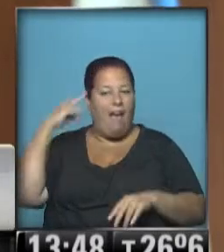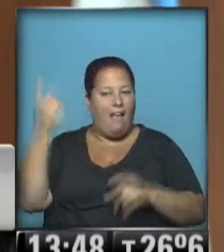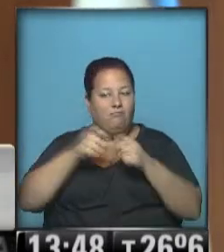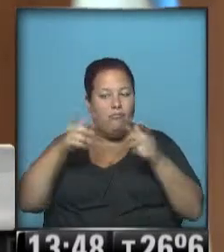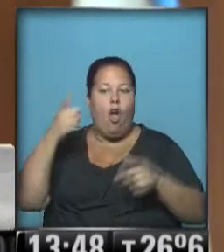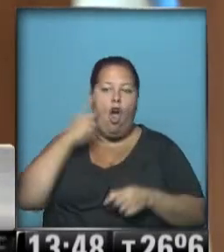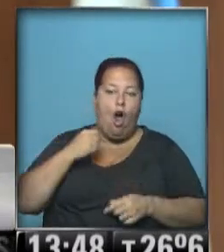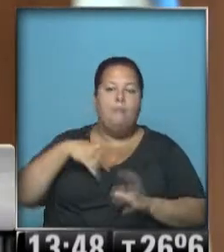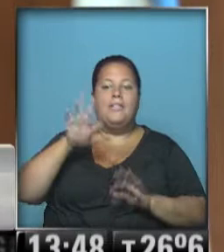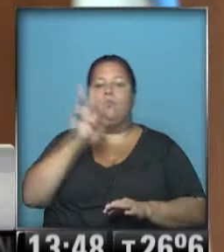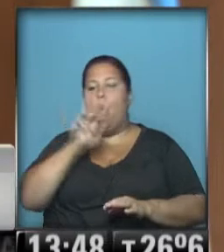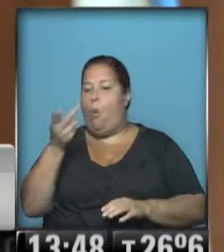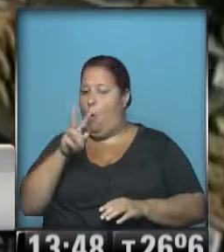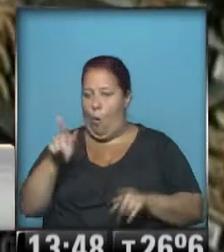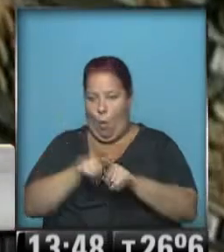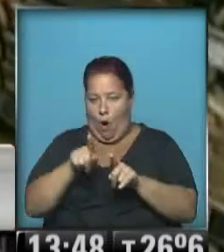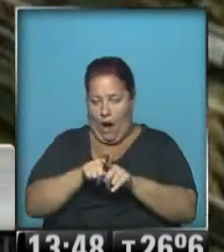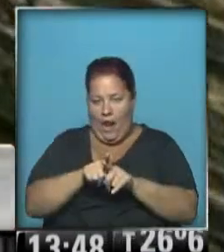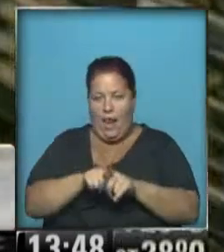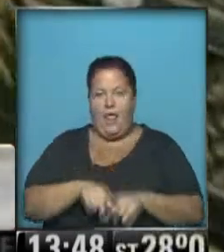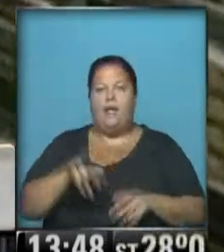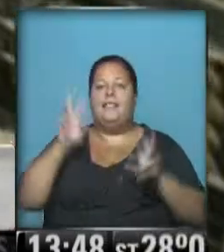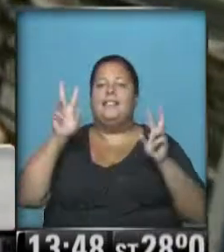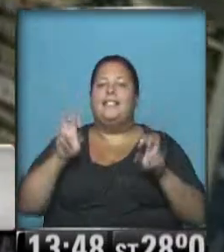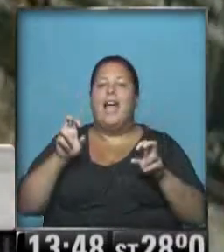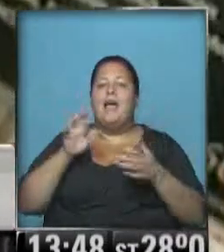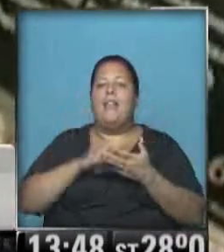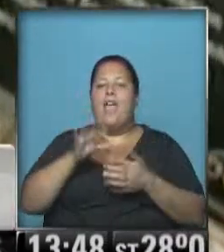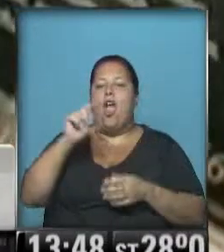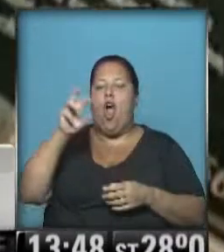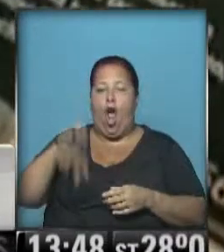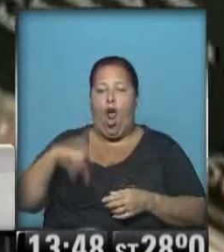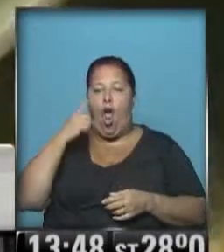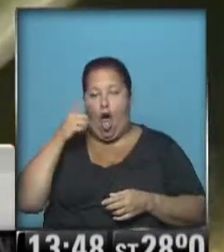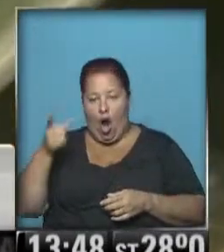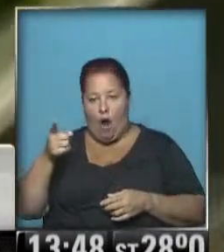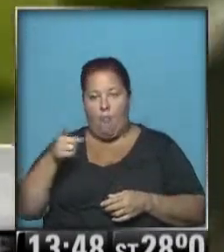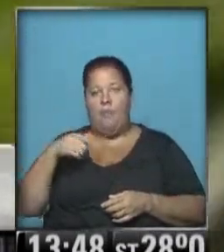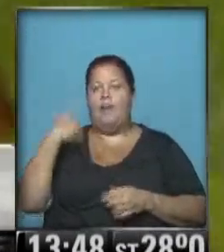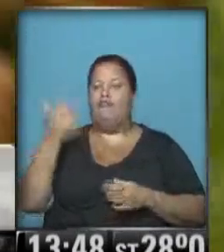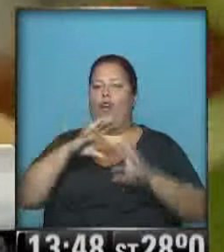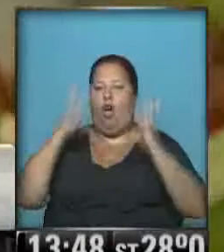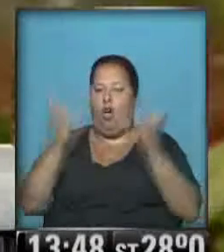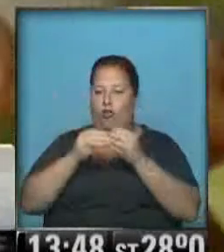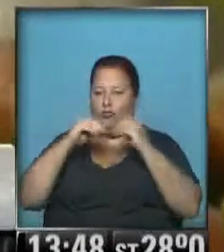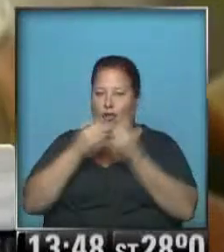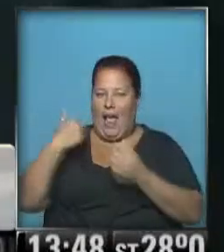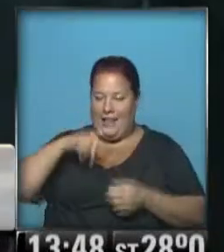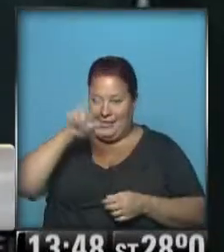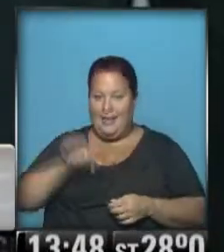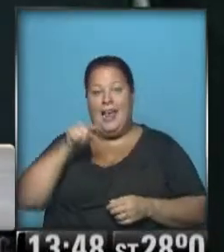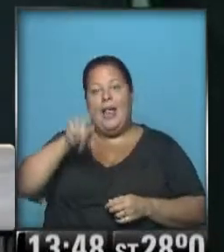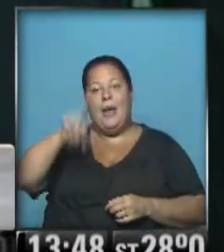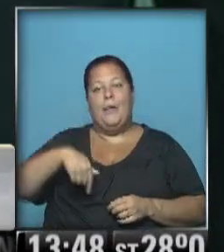en varones, y tanto en varones como en mujeres, en el caso de colon en varones, en la población. Entonces esto hace de que